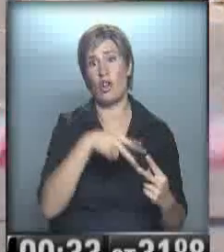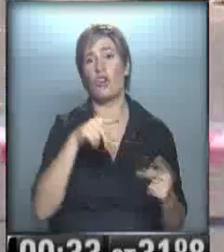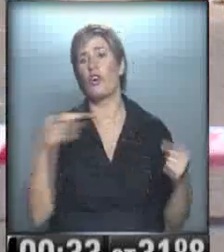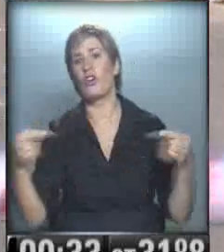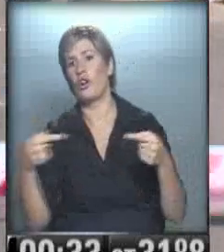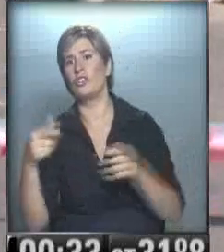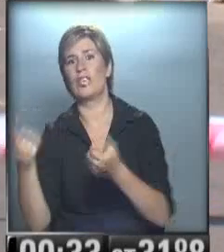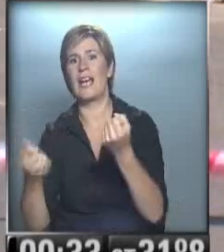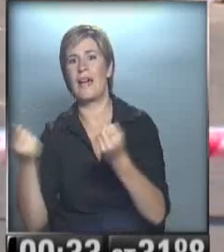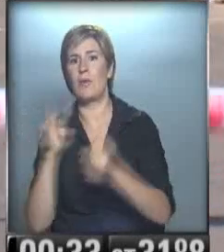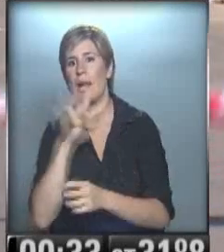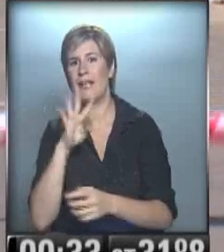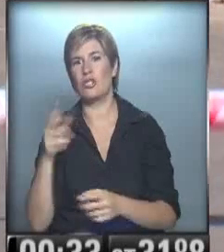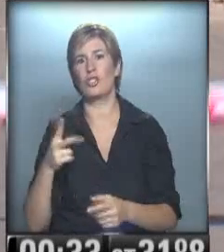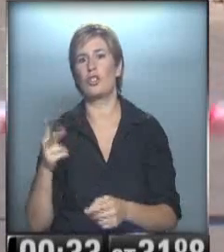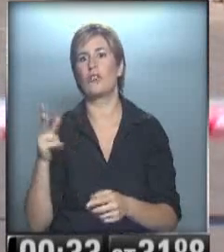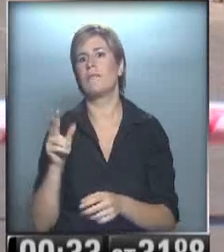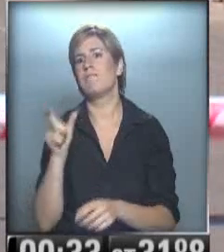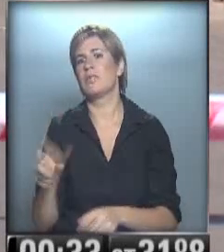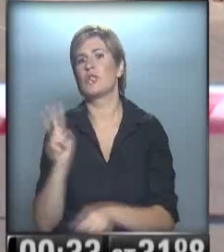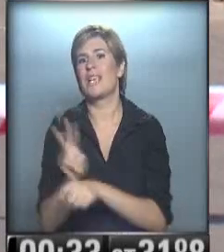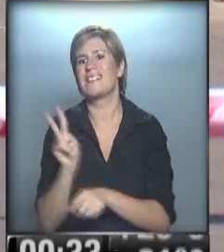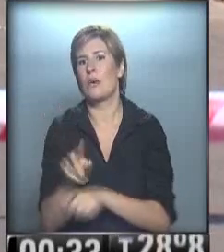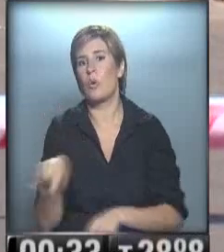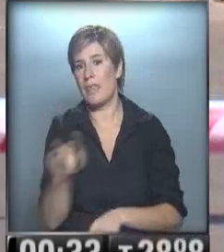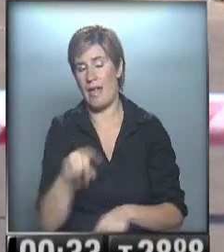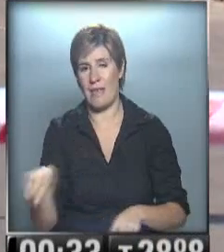que se disparaban entre ellos.